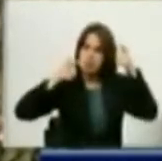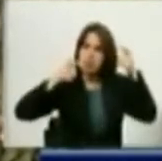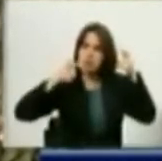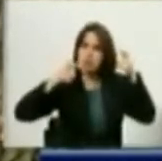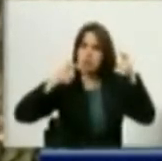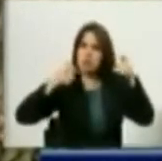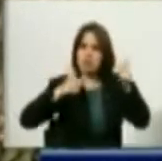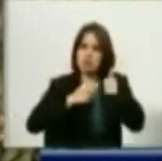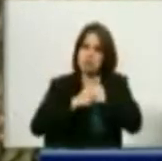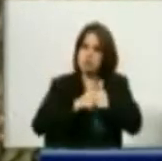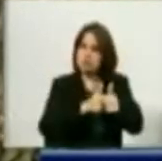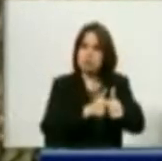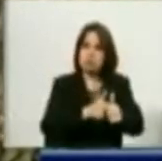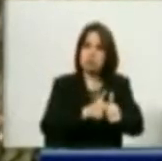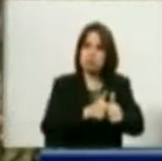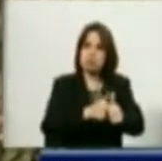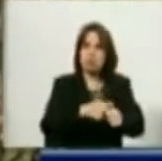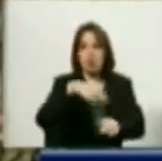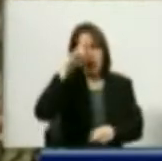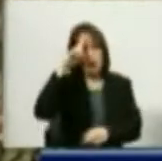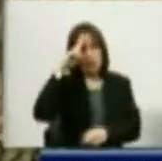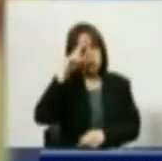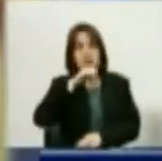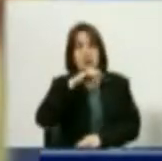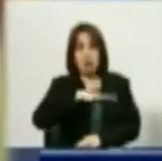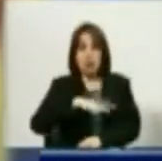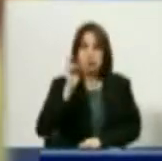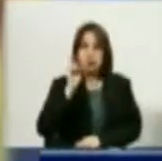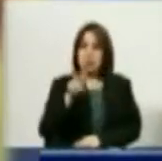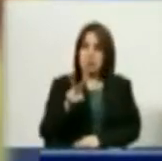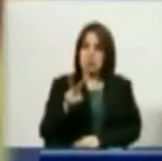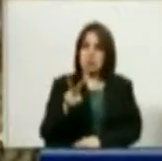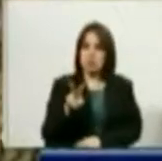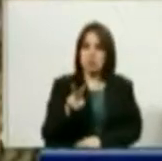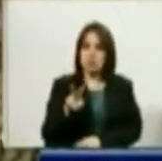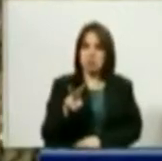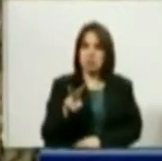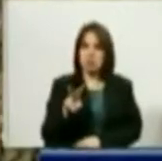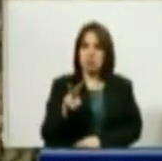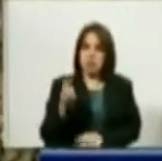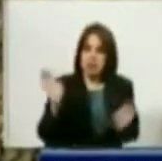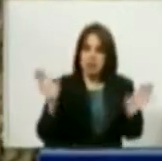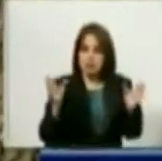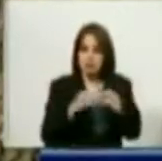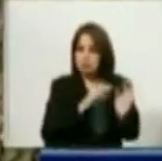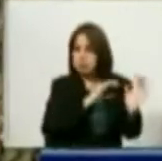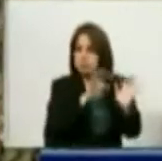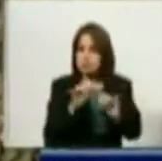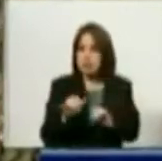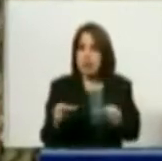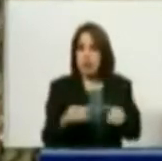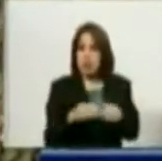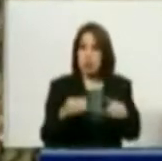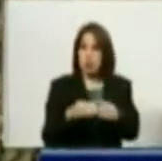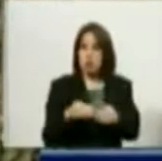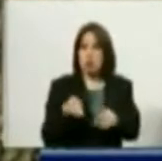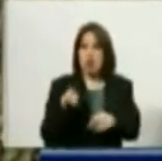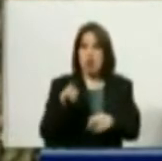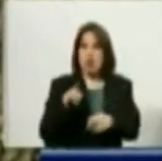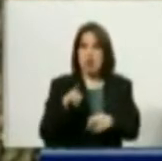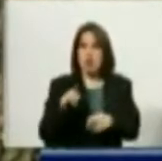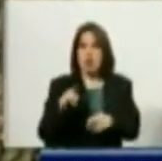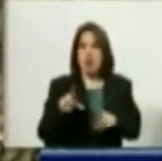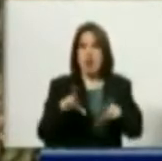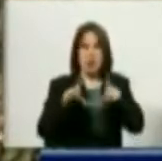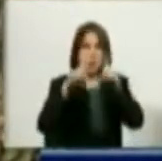por razones históricas aquí nosotros si Veníamos a reuniones por aquí por carallaca